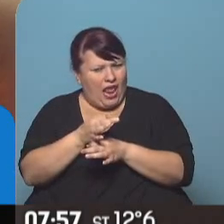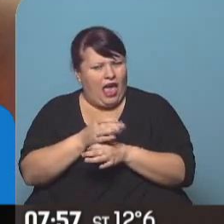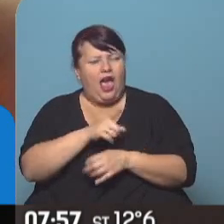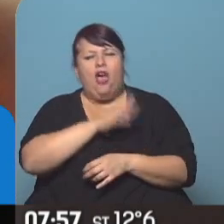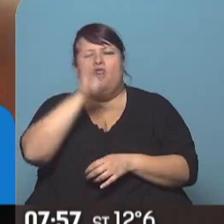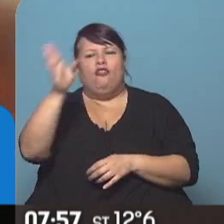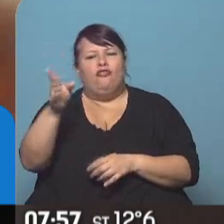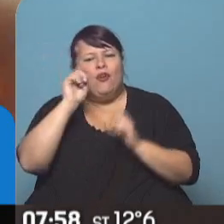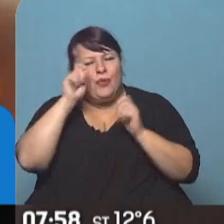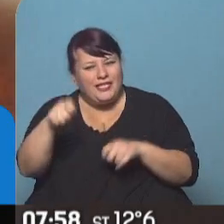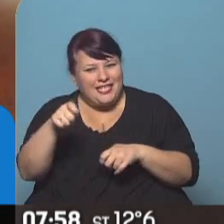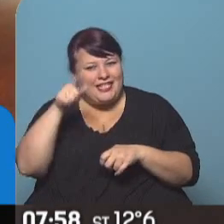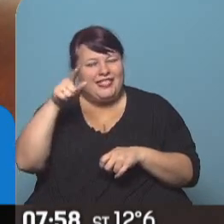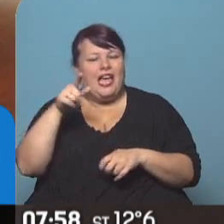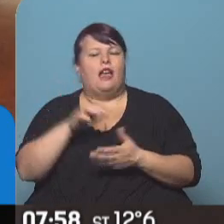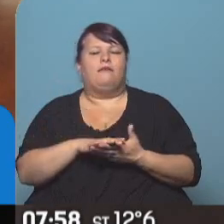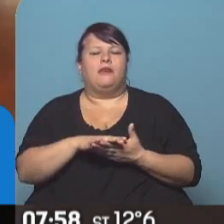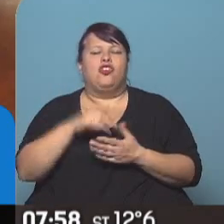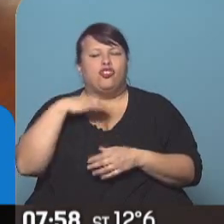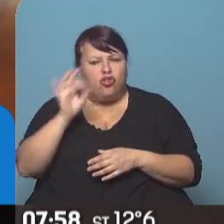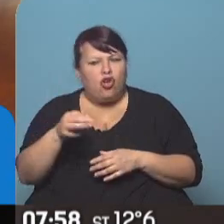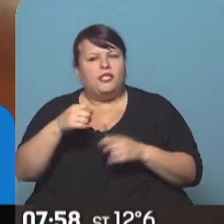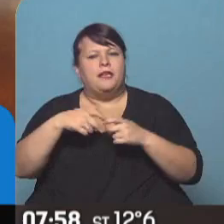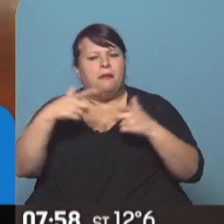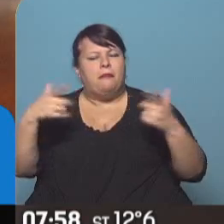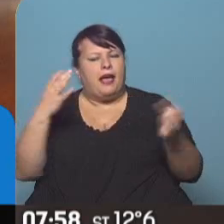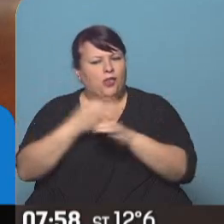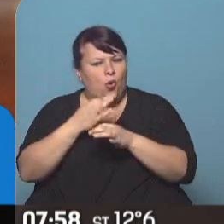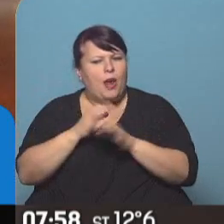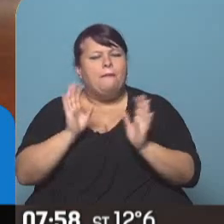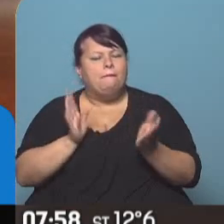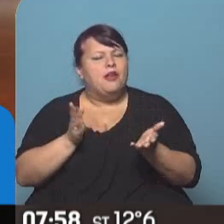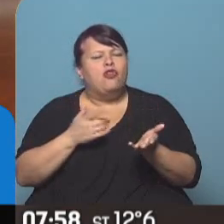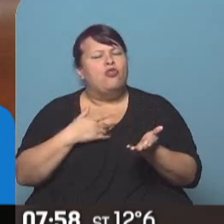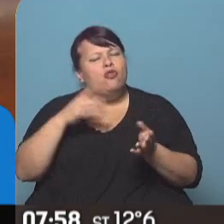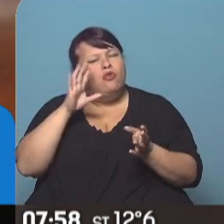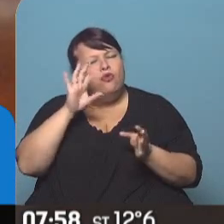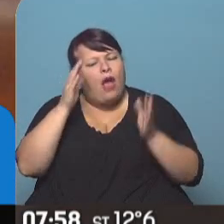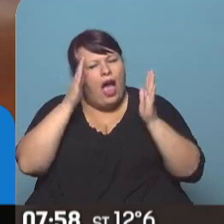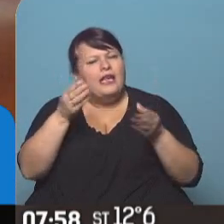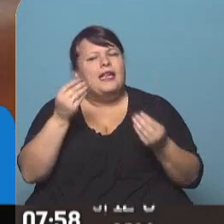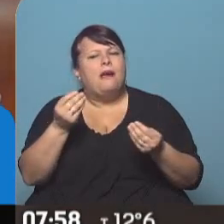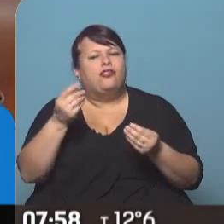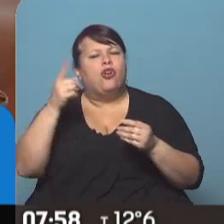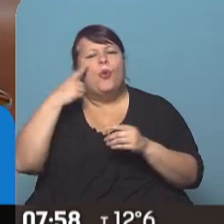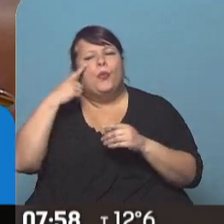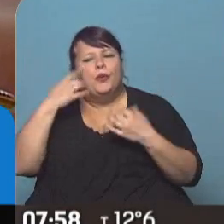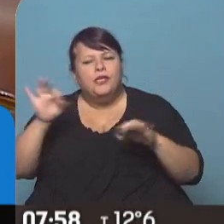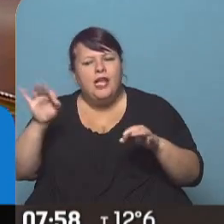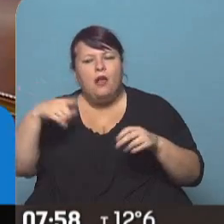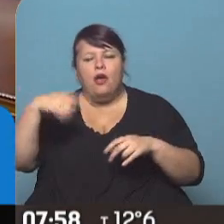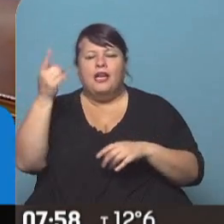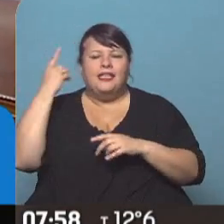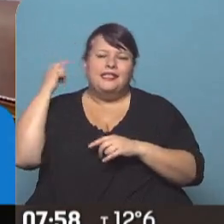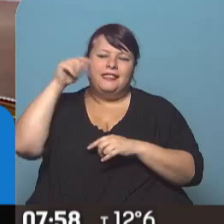a visitar el paraisal sé que se suman o cada vez más escuelas pero nunca puse el acento en aquellos que quedaron cuando los